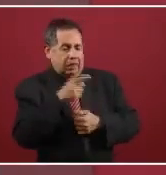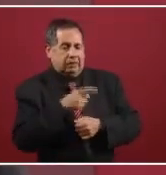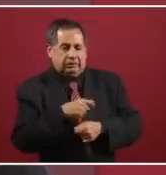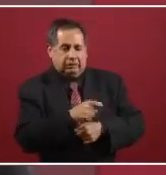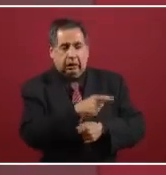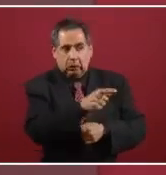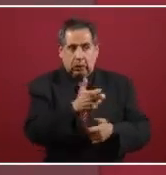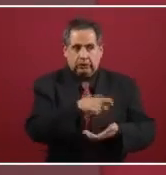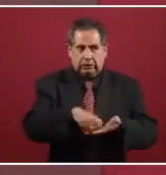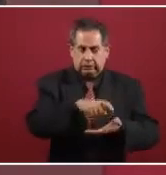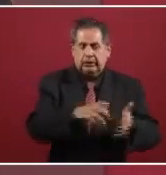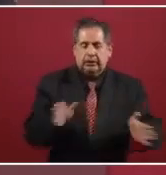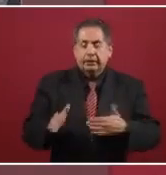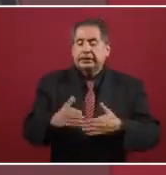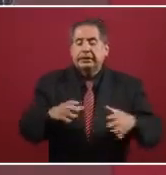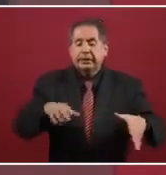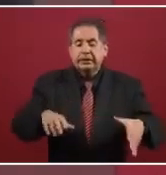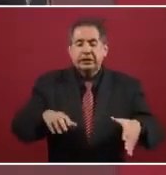y se compraban